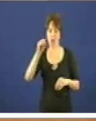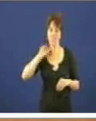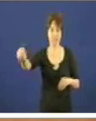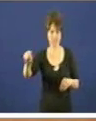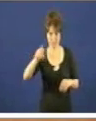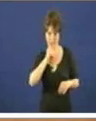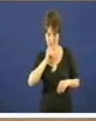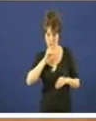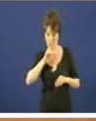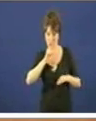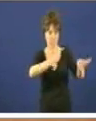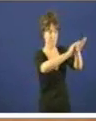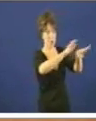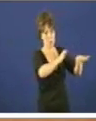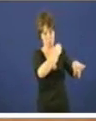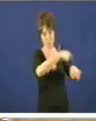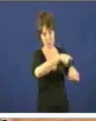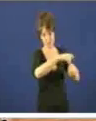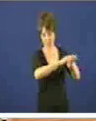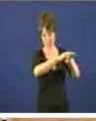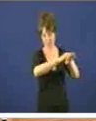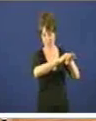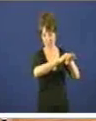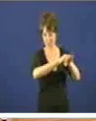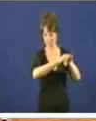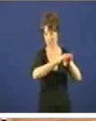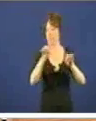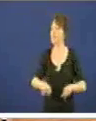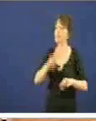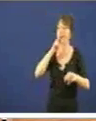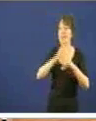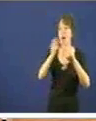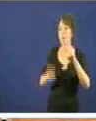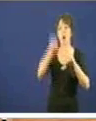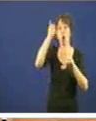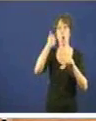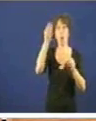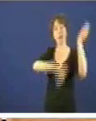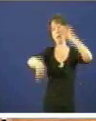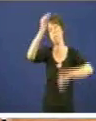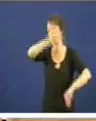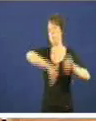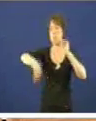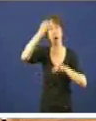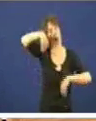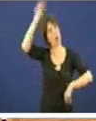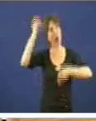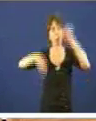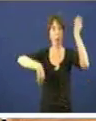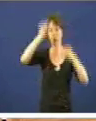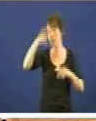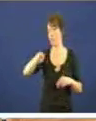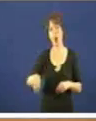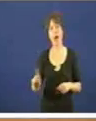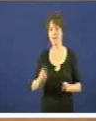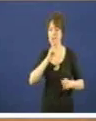Señoría, a fusión perdón, presidente. Non é unha improvisación nin unha frivolidade económica. Está autorizada